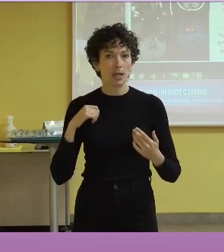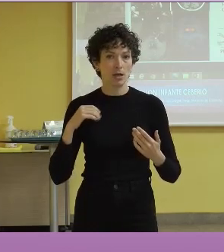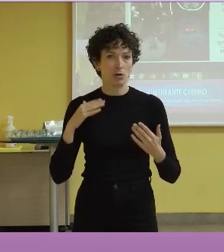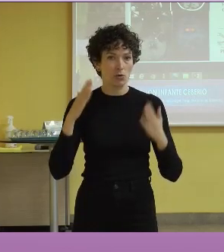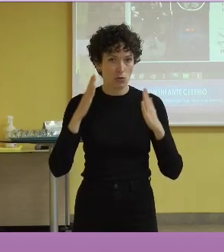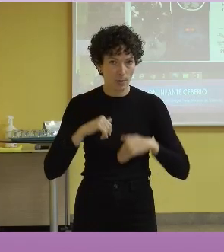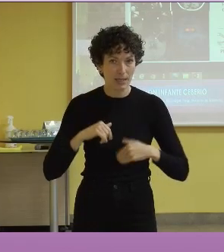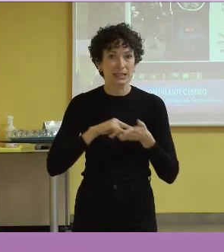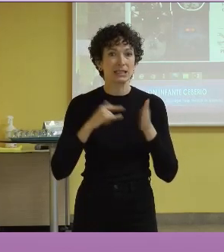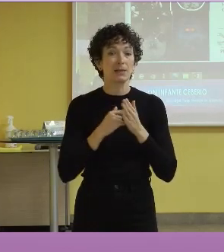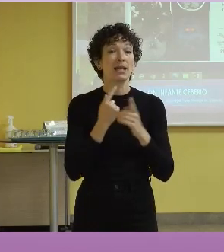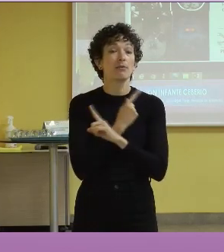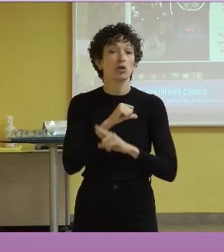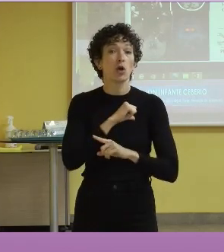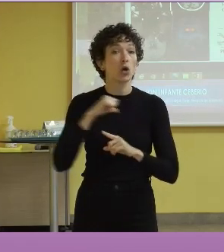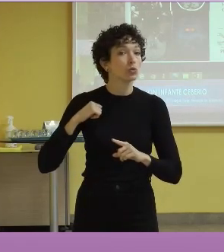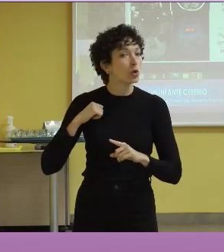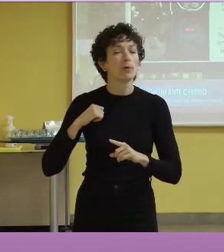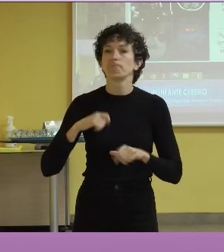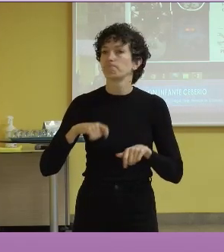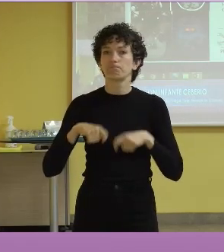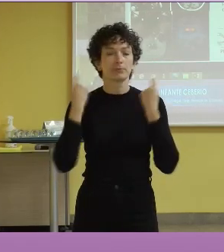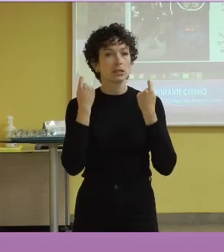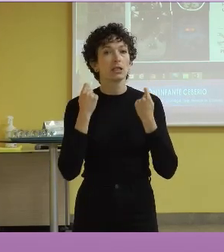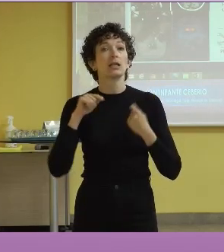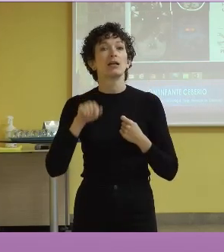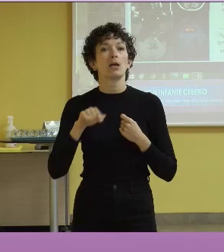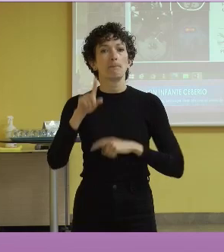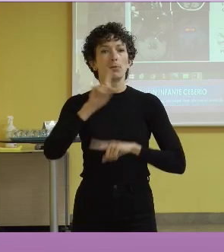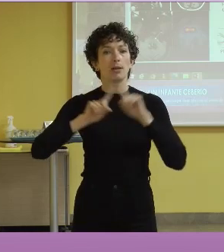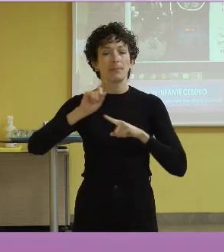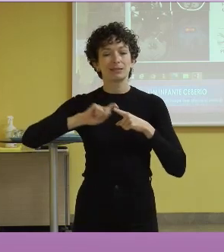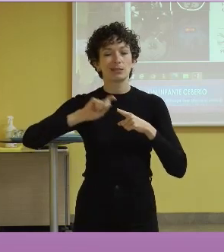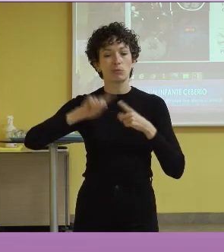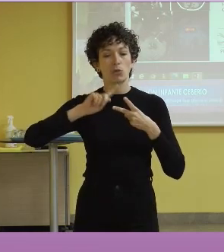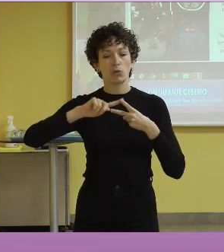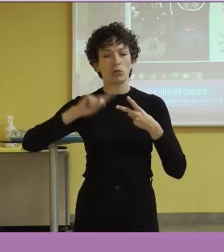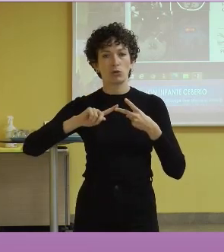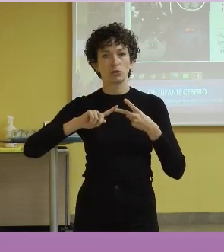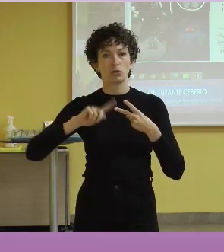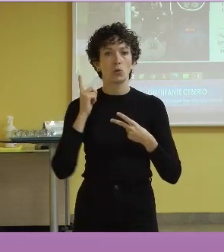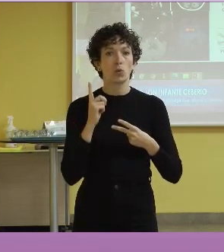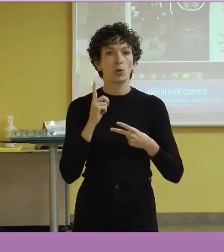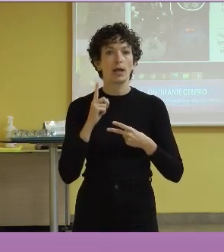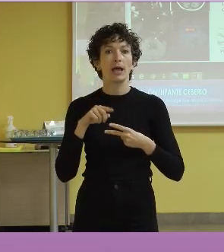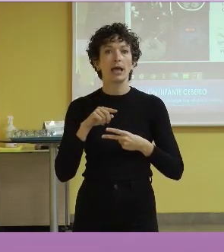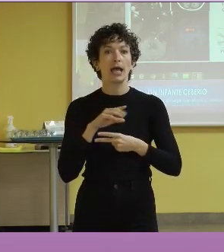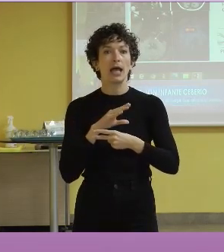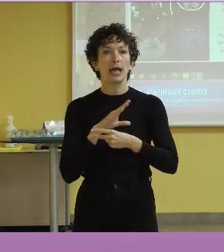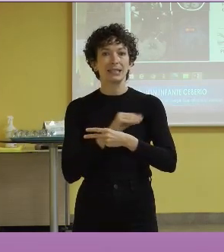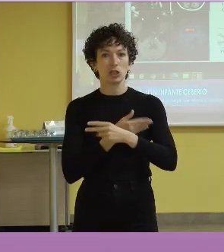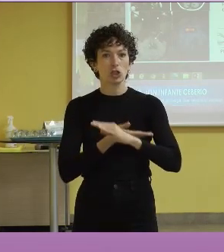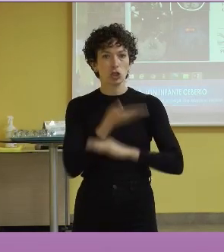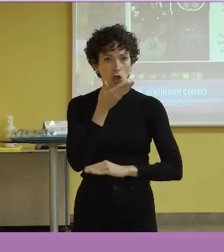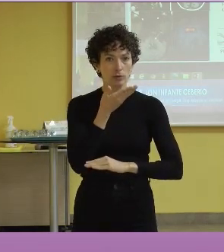nervioso autónomo o vegetativo y van a tener fundamentalmente dos tipos de problemas. Uno es la hipotensión ortostática, fluctuaciones